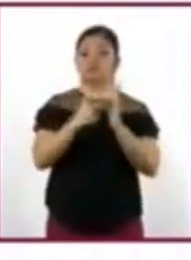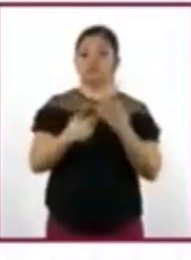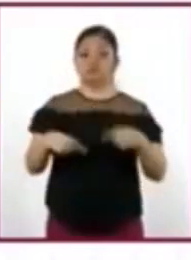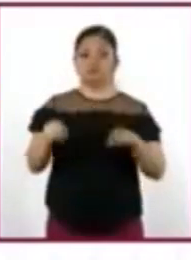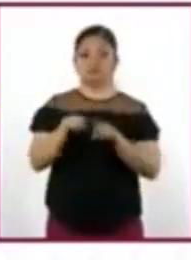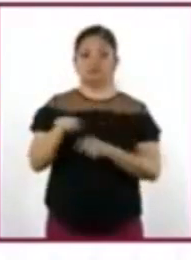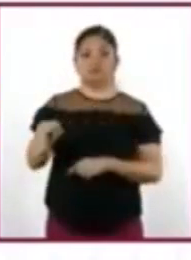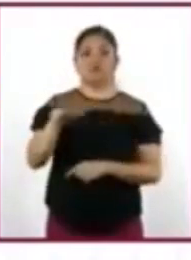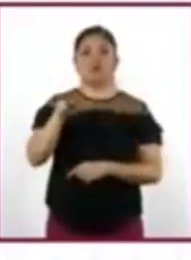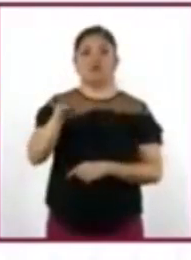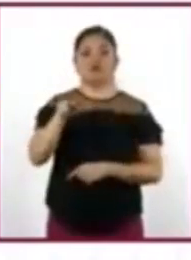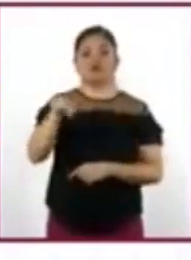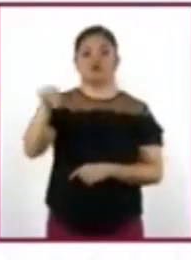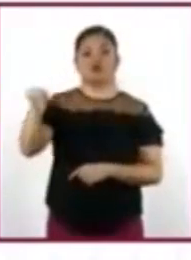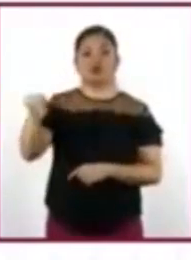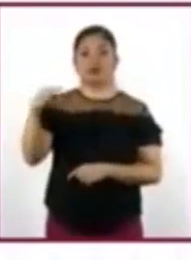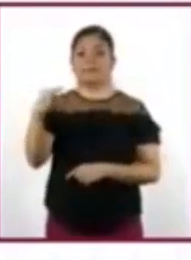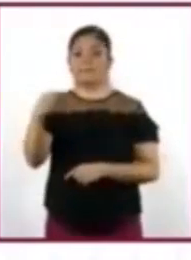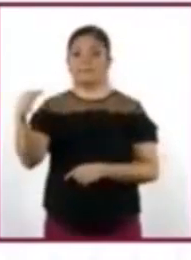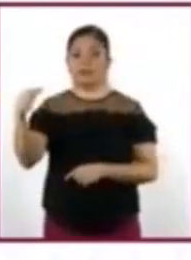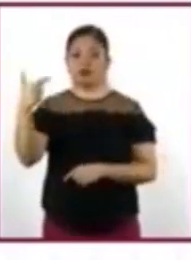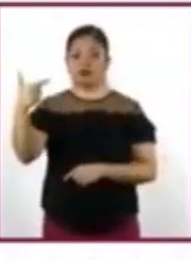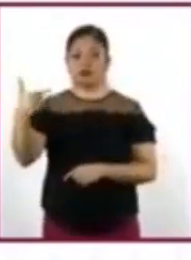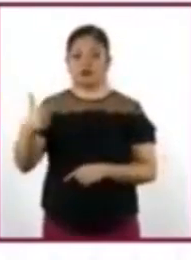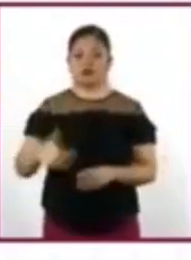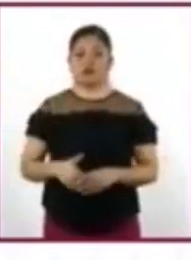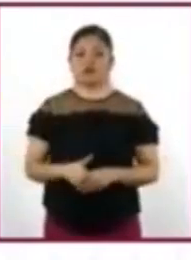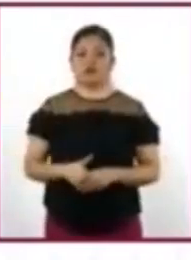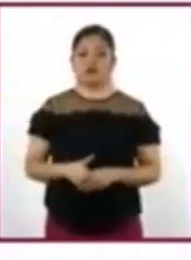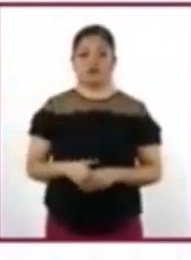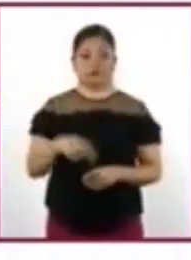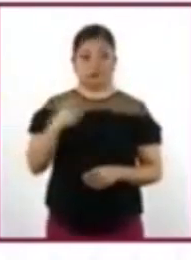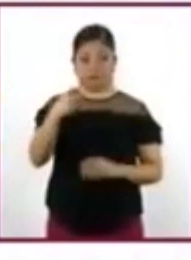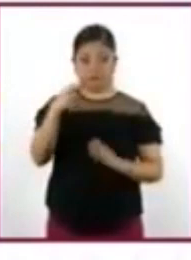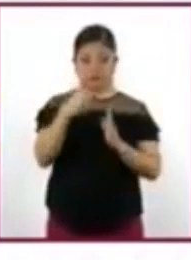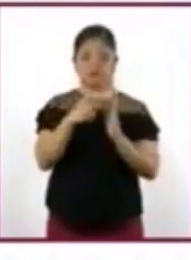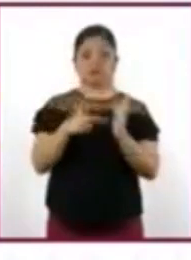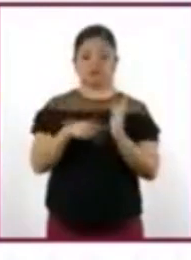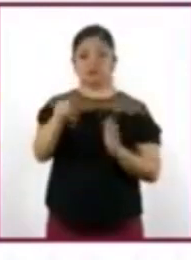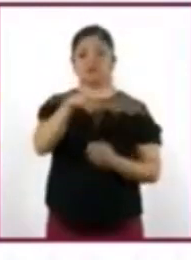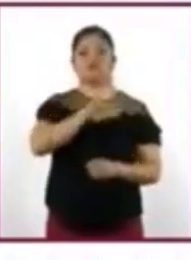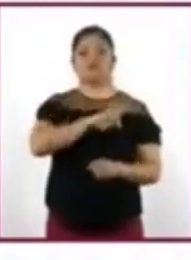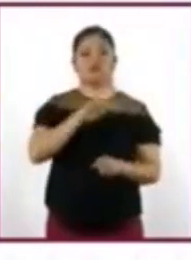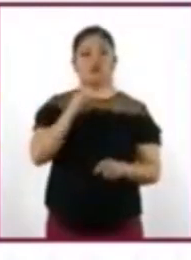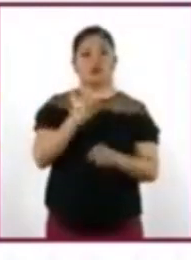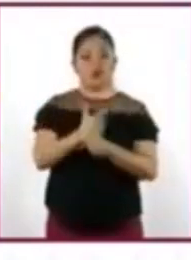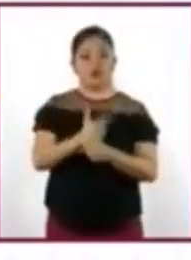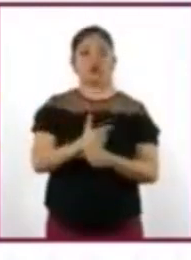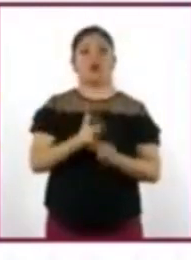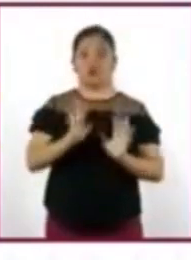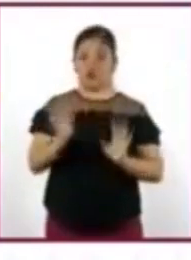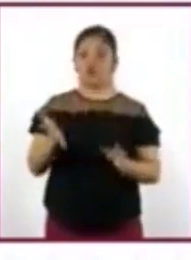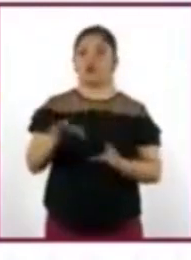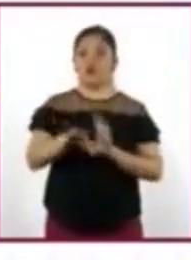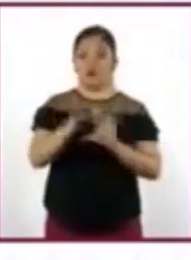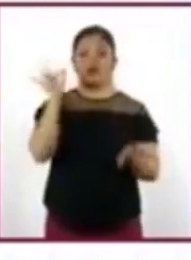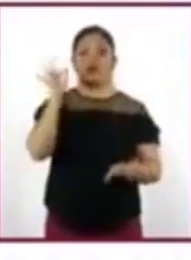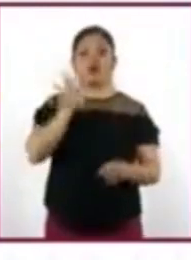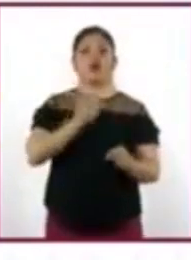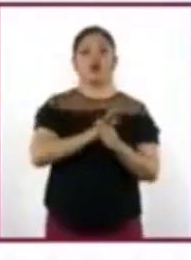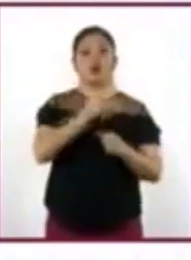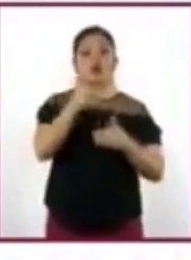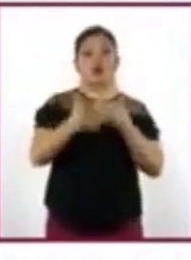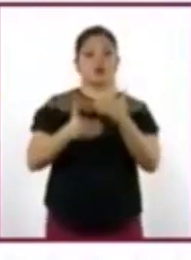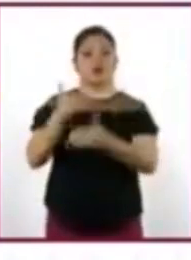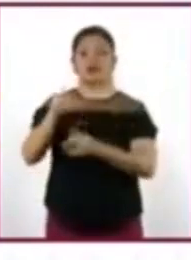es 18n menos 7. Con esta regla podemos encontrar cualquier término de la sucesión